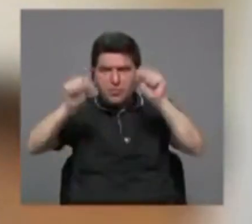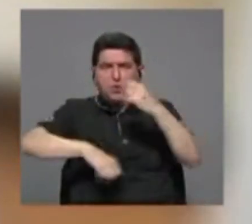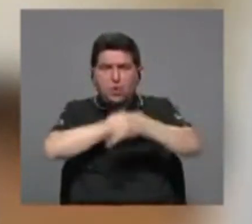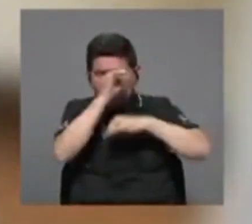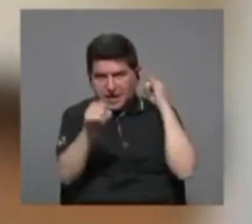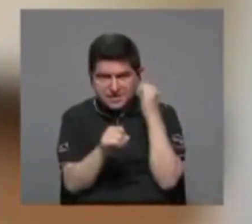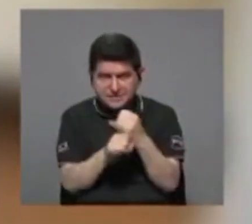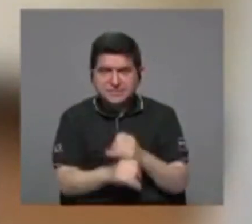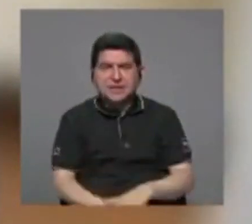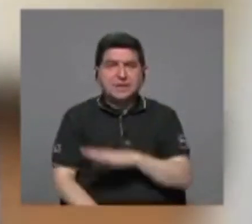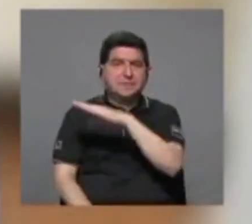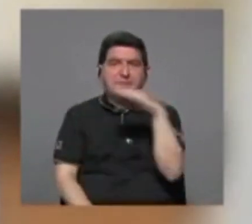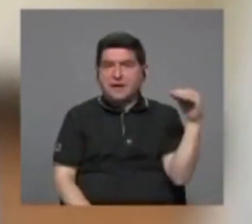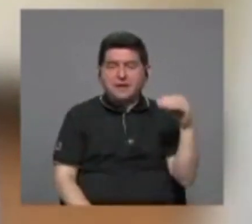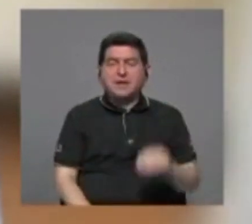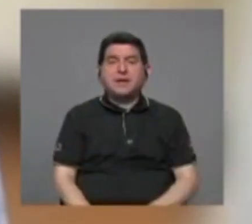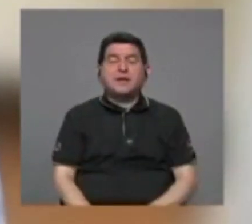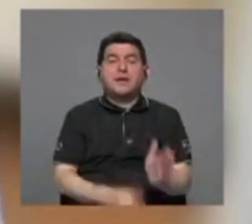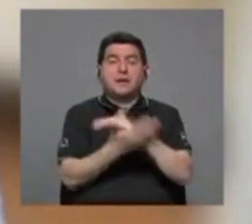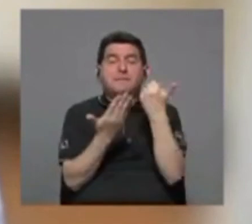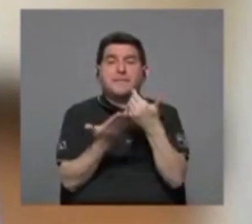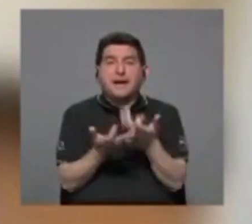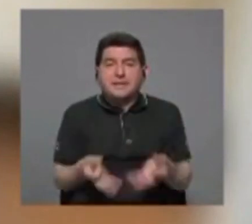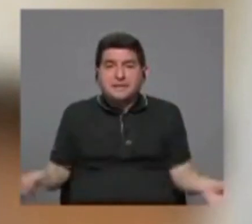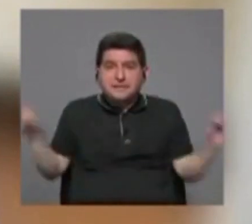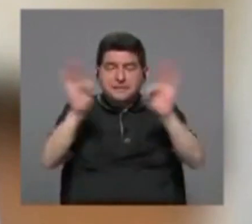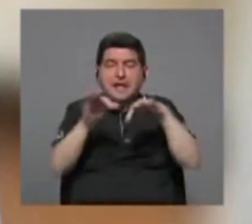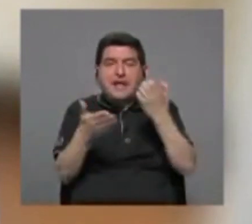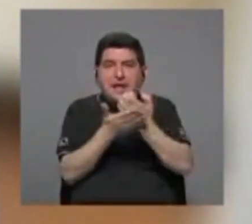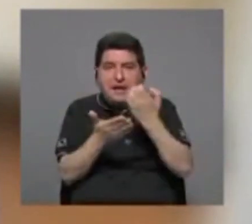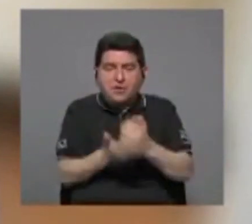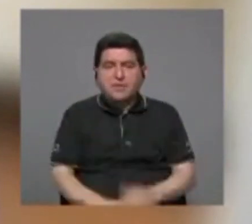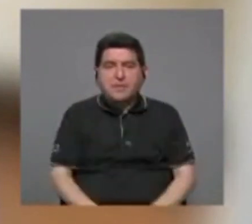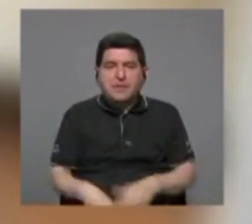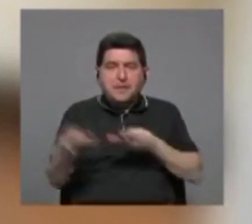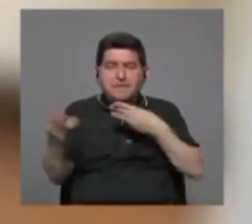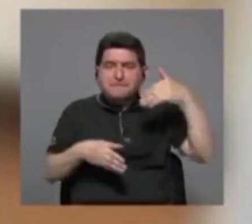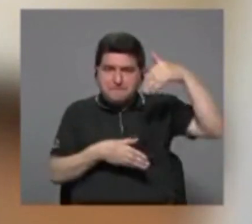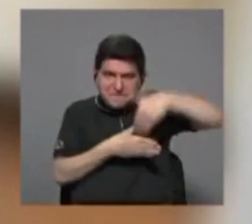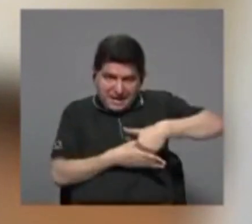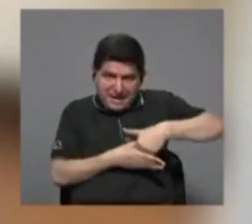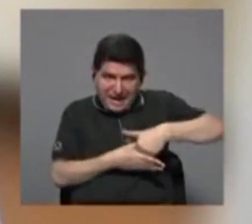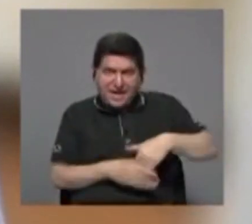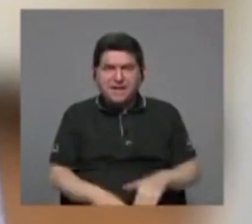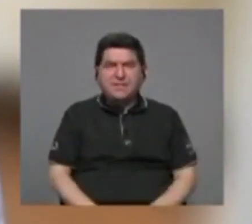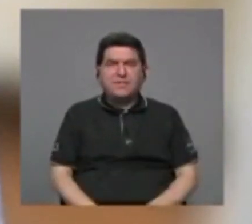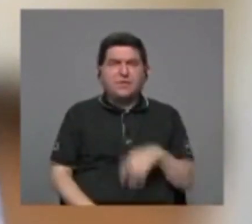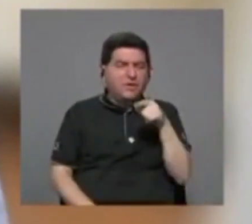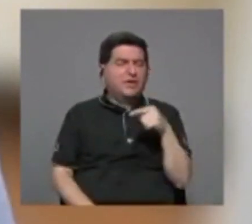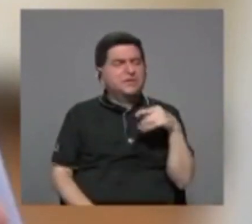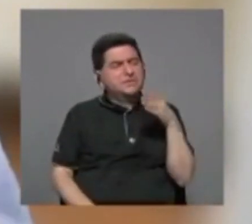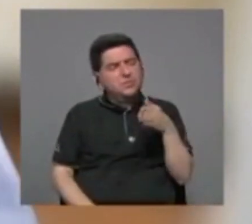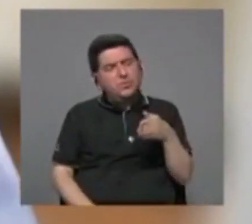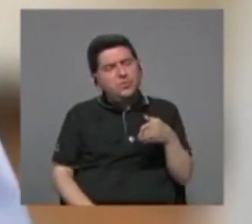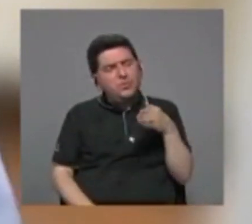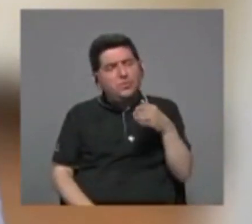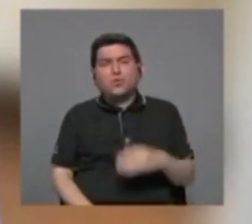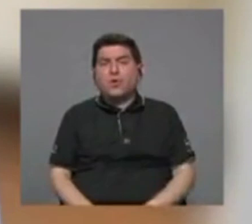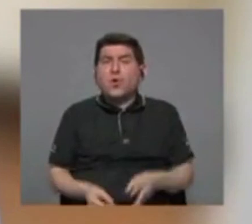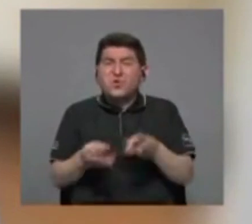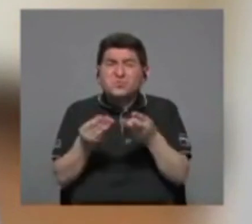internacional y una buena parte de la economía, básicamente para el mercado interno, que va caminando mucho más lento, con niveles